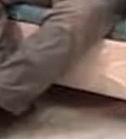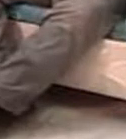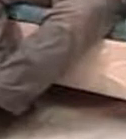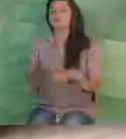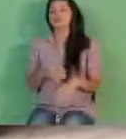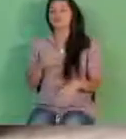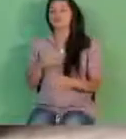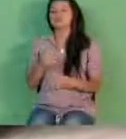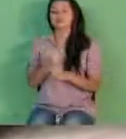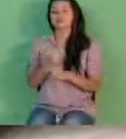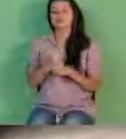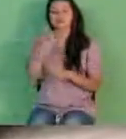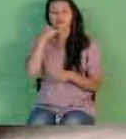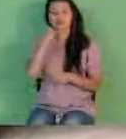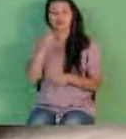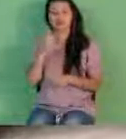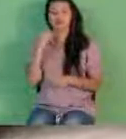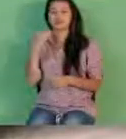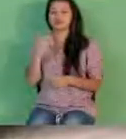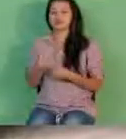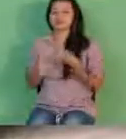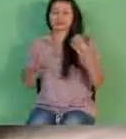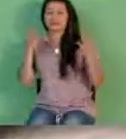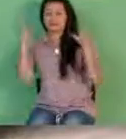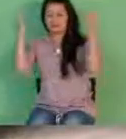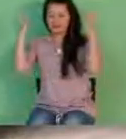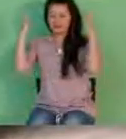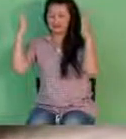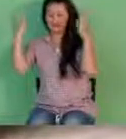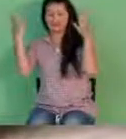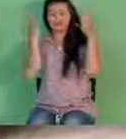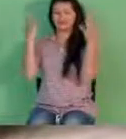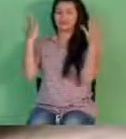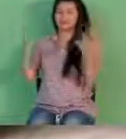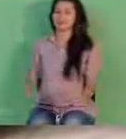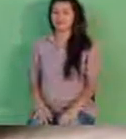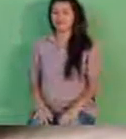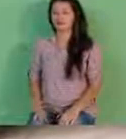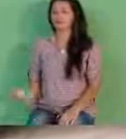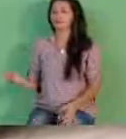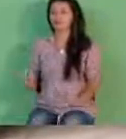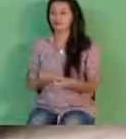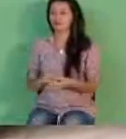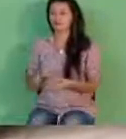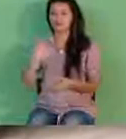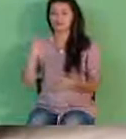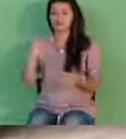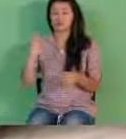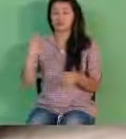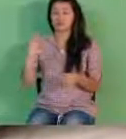telefónica porque tiene Claro que sí Ella es una mujer súper ocupada doctora nos manifestaba usted de un caso